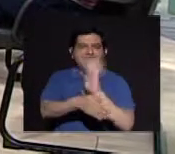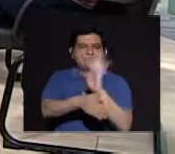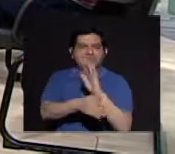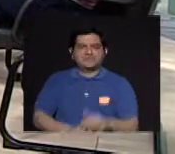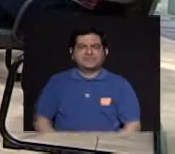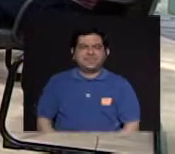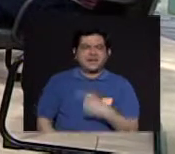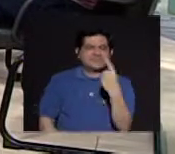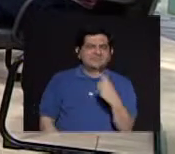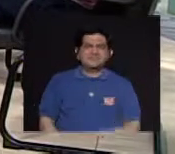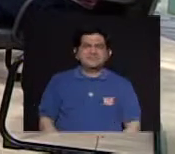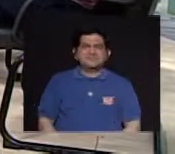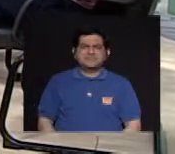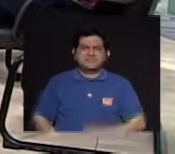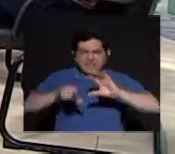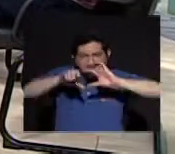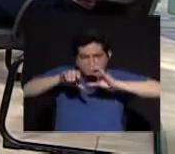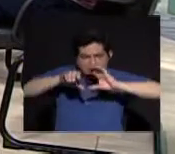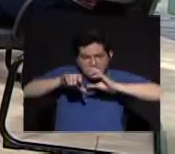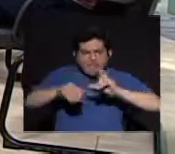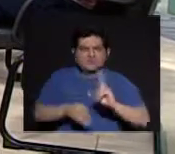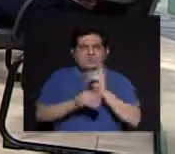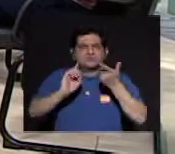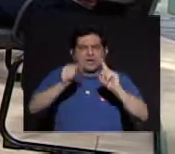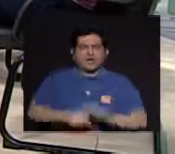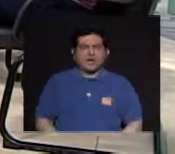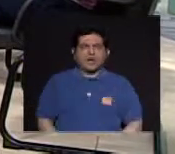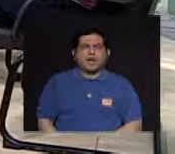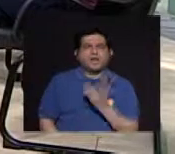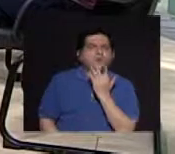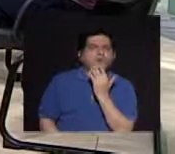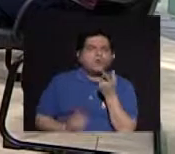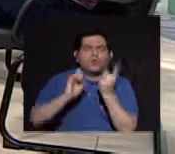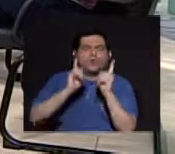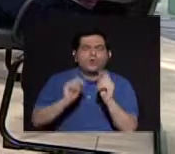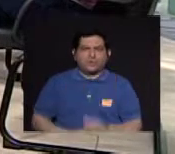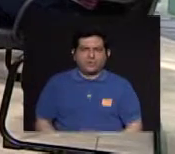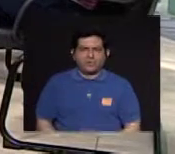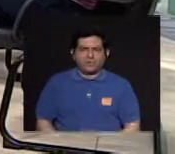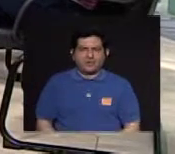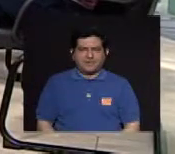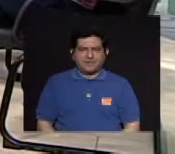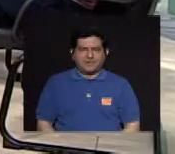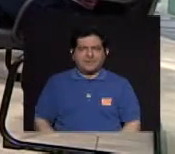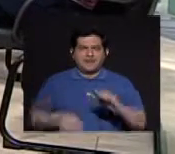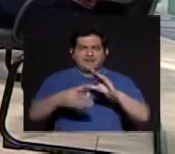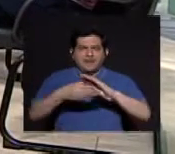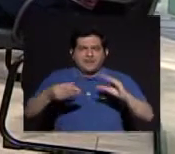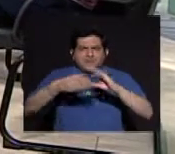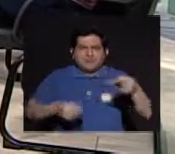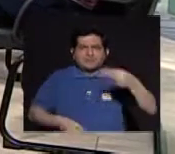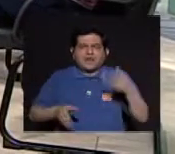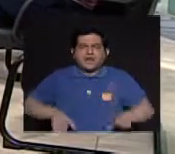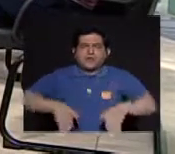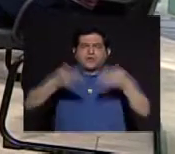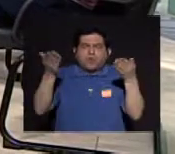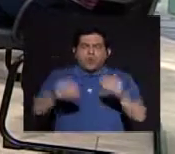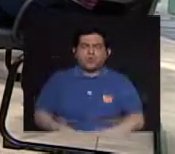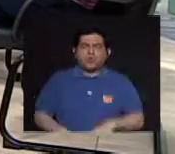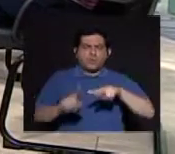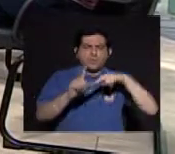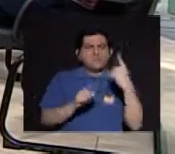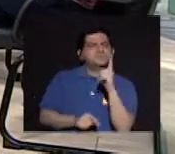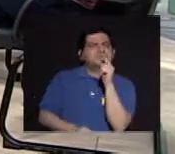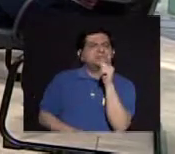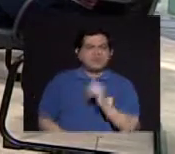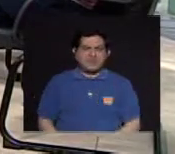habla de qué lentes se van a usar, qué color se va a usar, cómo vamos a contar la historia desde el punto de